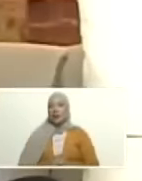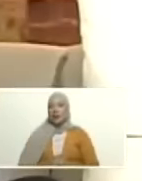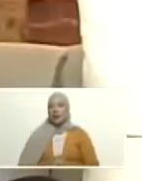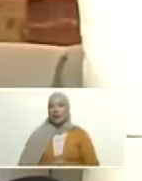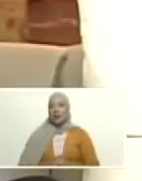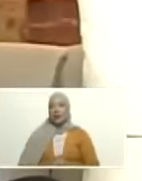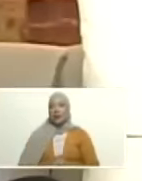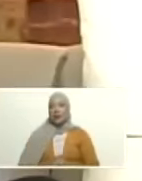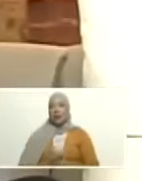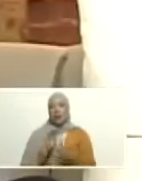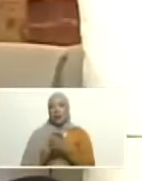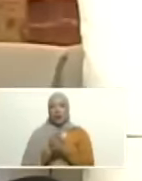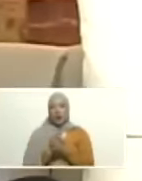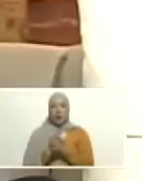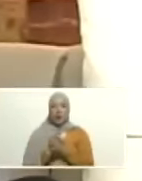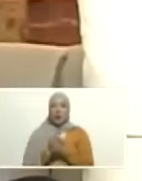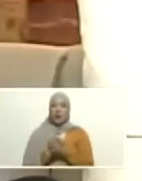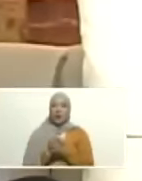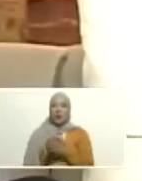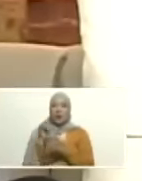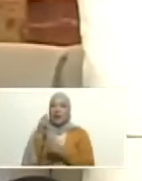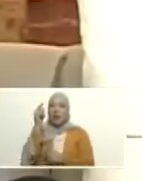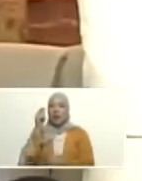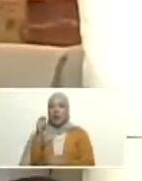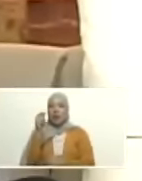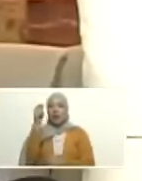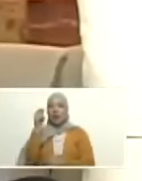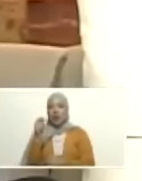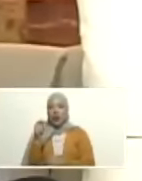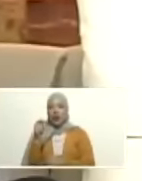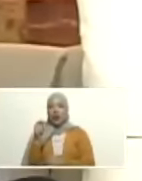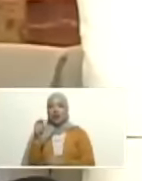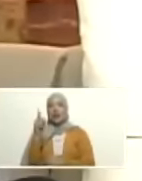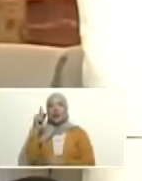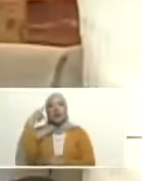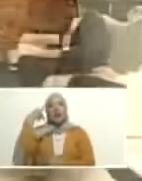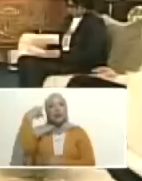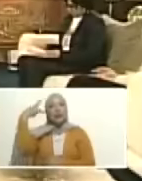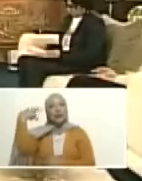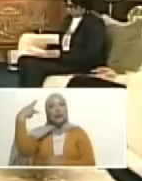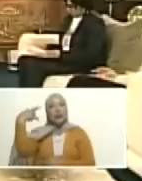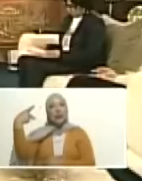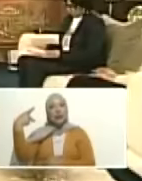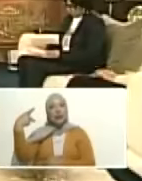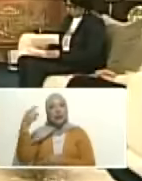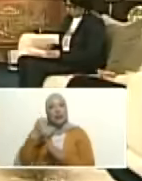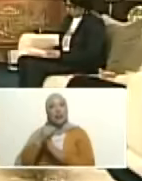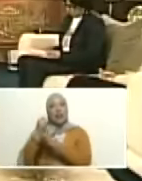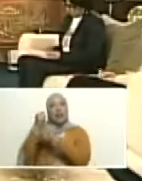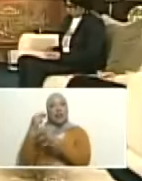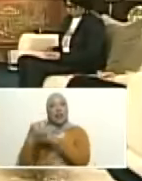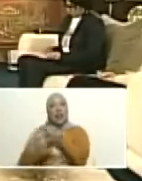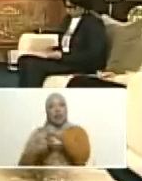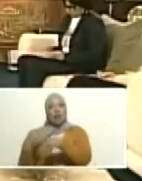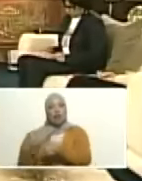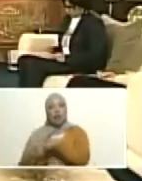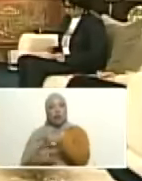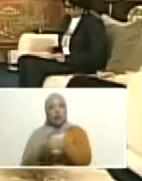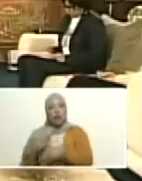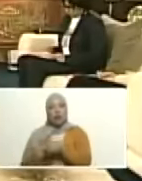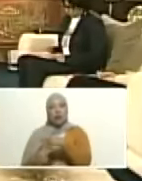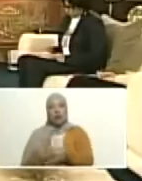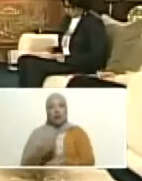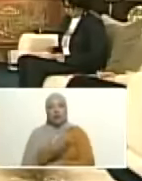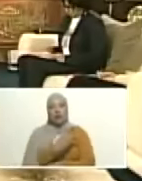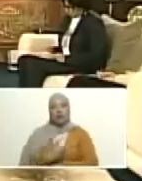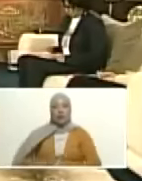Compañero Jorge Rodríguez, diputado, psiquiatra, líder revolucionario,